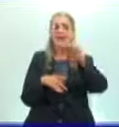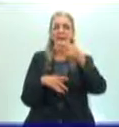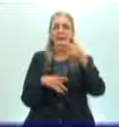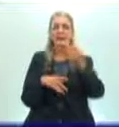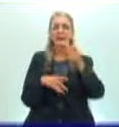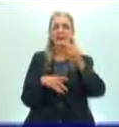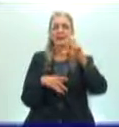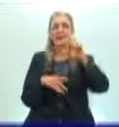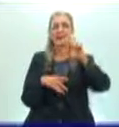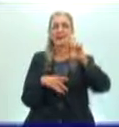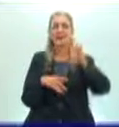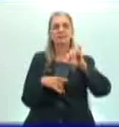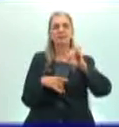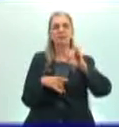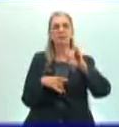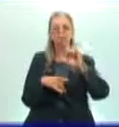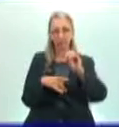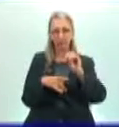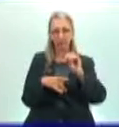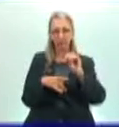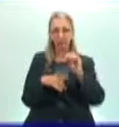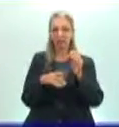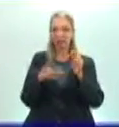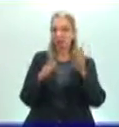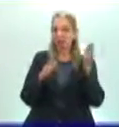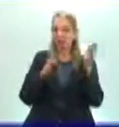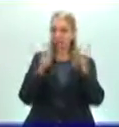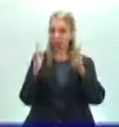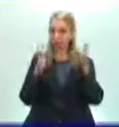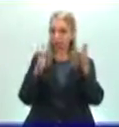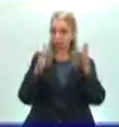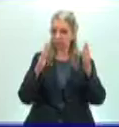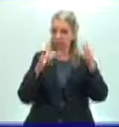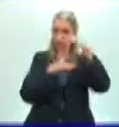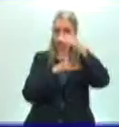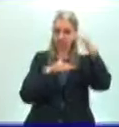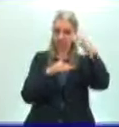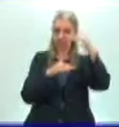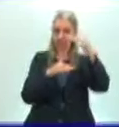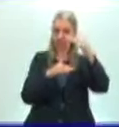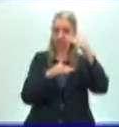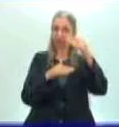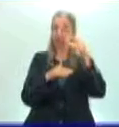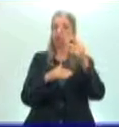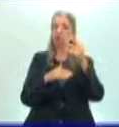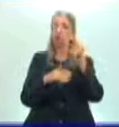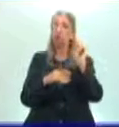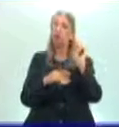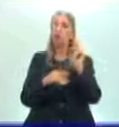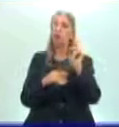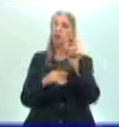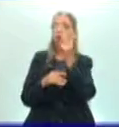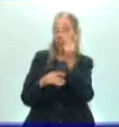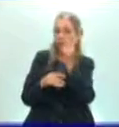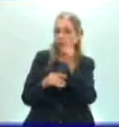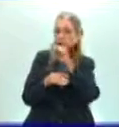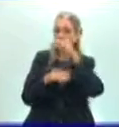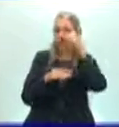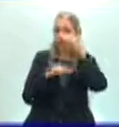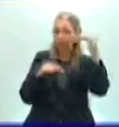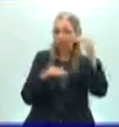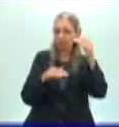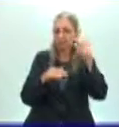de tener un par de lados opuestos paralelos, que serían las bases, y el ejercicio nos da ese dato. Vamos entonces a la